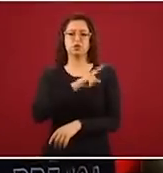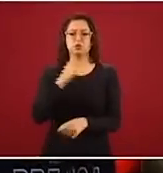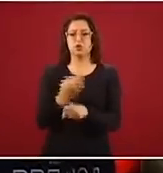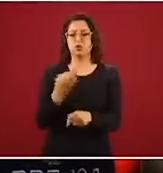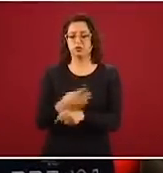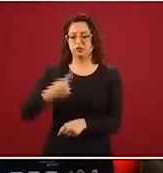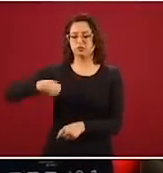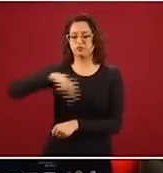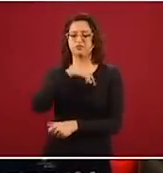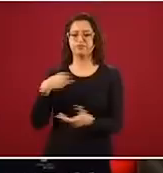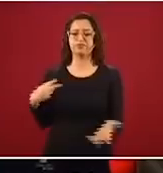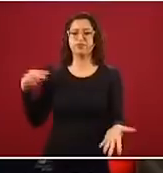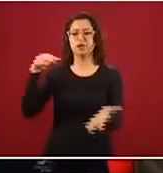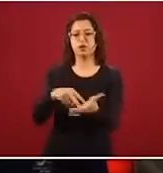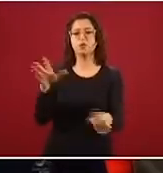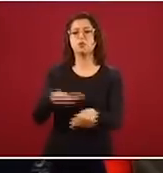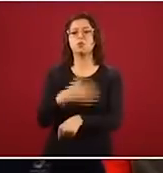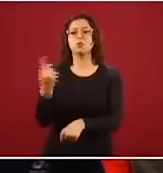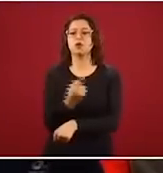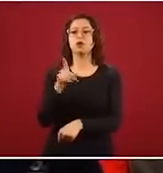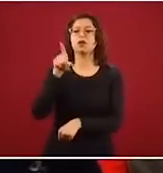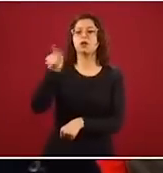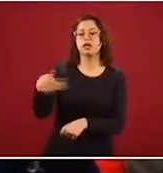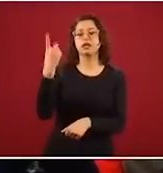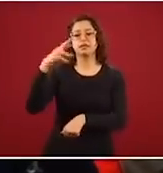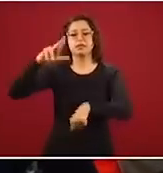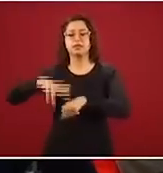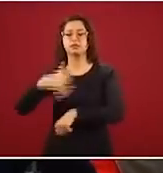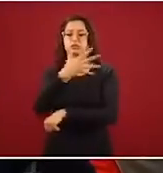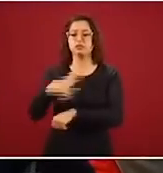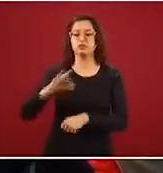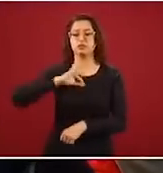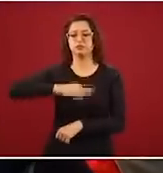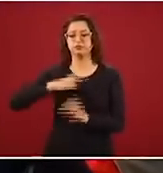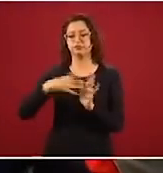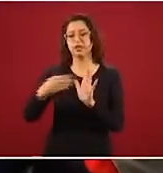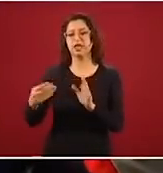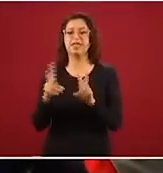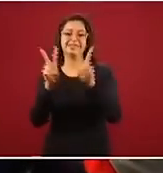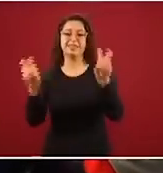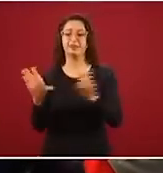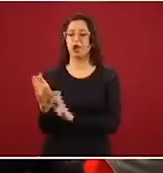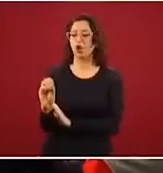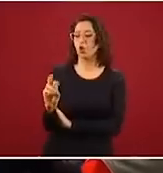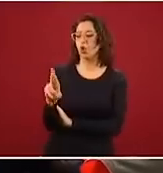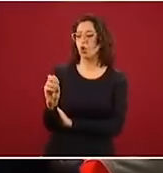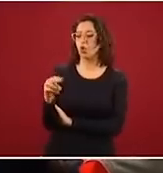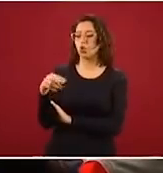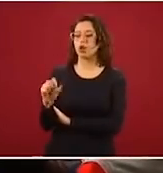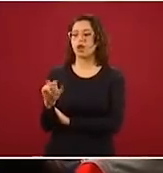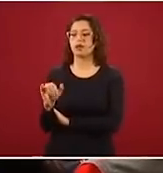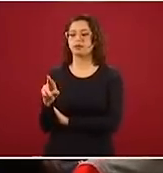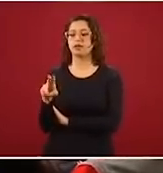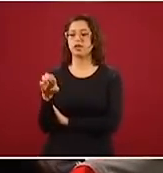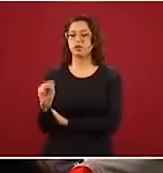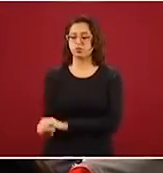estuvimos buscando en la Dirección General de Epidemiología este tema del coronavirus. Sé que este no es el medio, pero